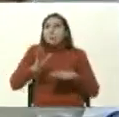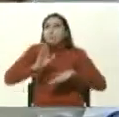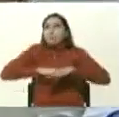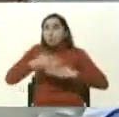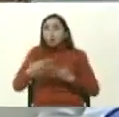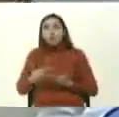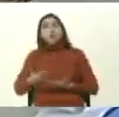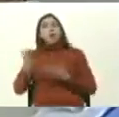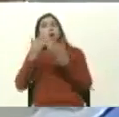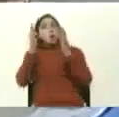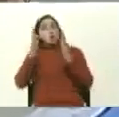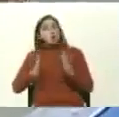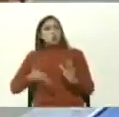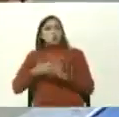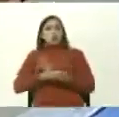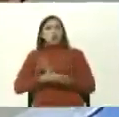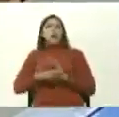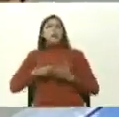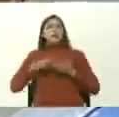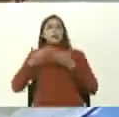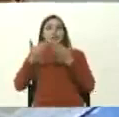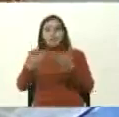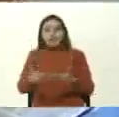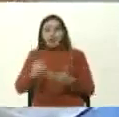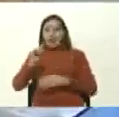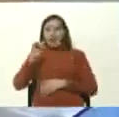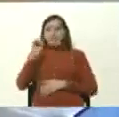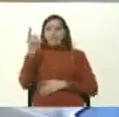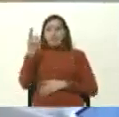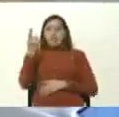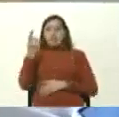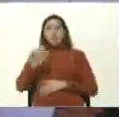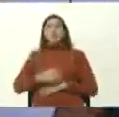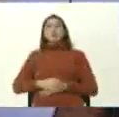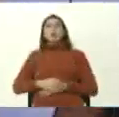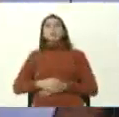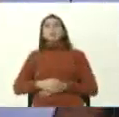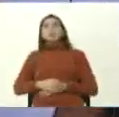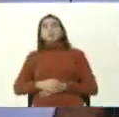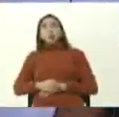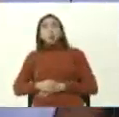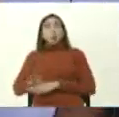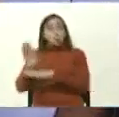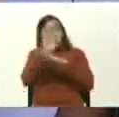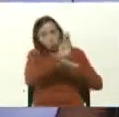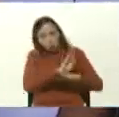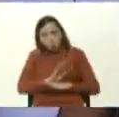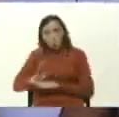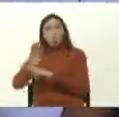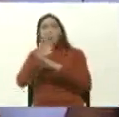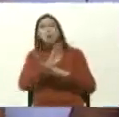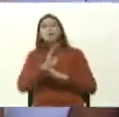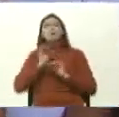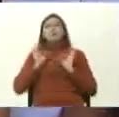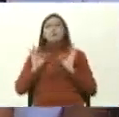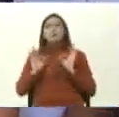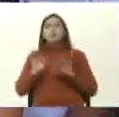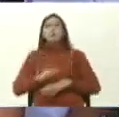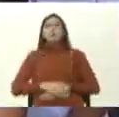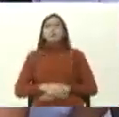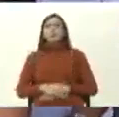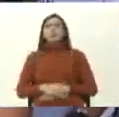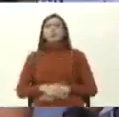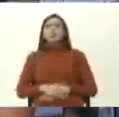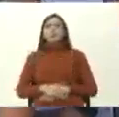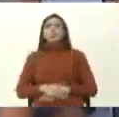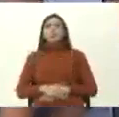nuestros estudiantes, de manera de garantizar el primer vértice, que es la bioseguridad de nuestros estudiantes. Así